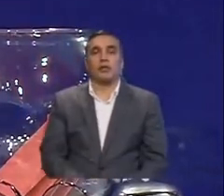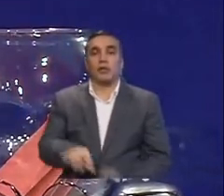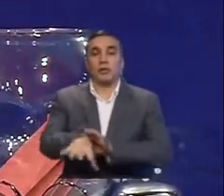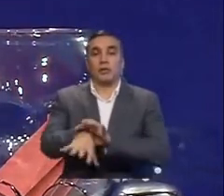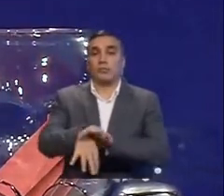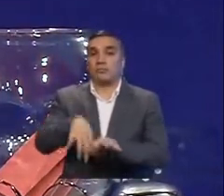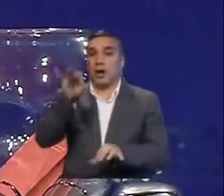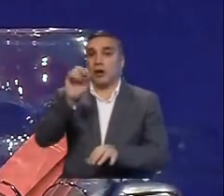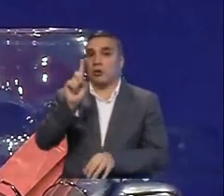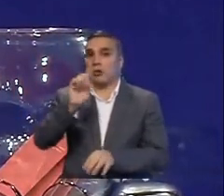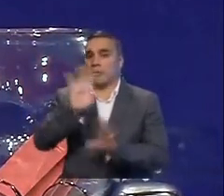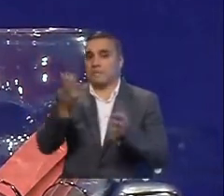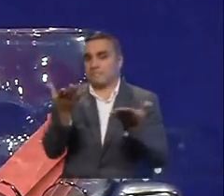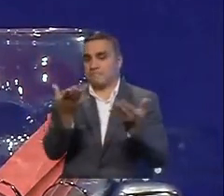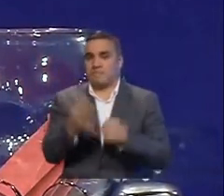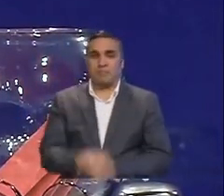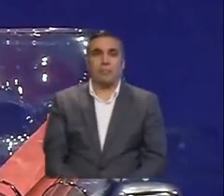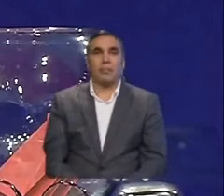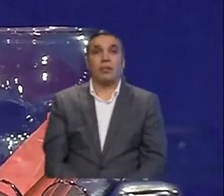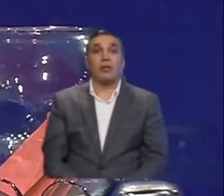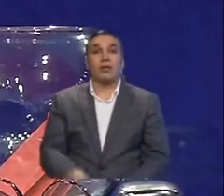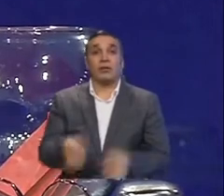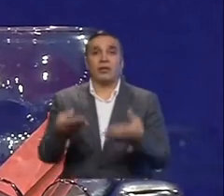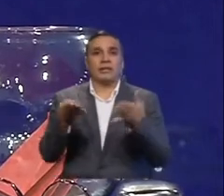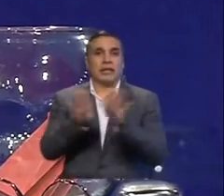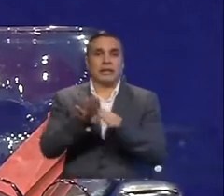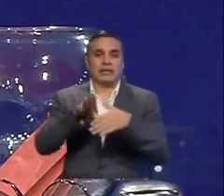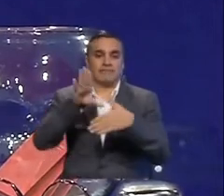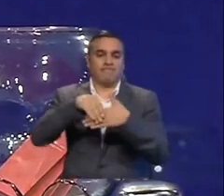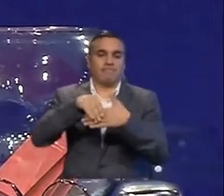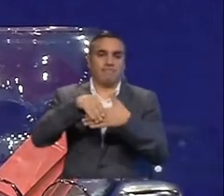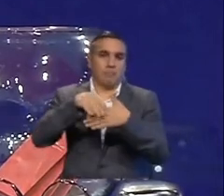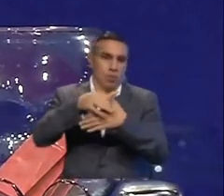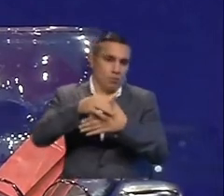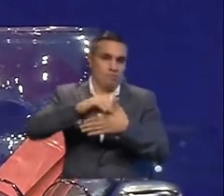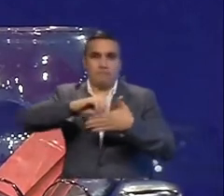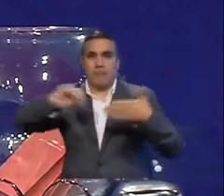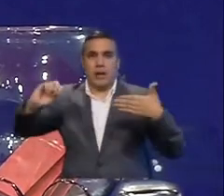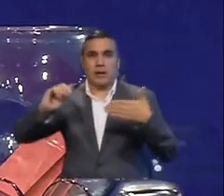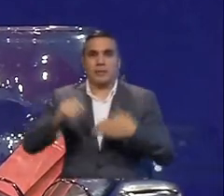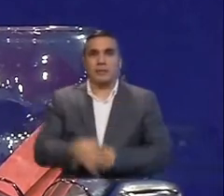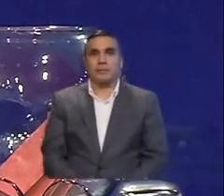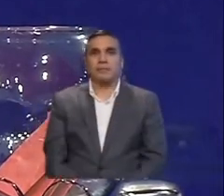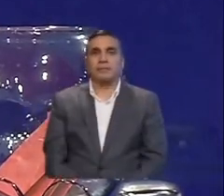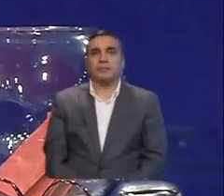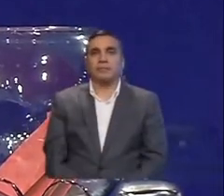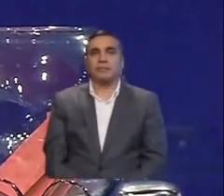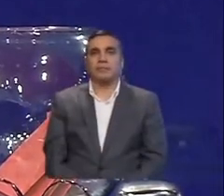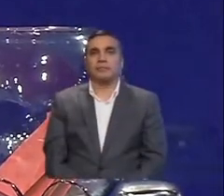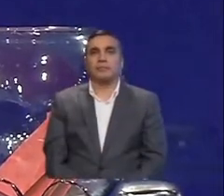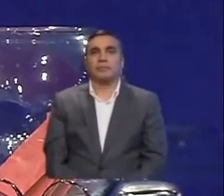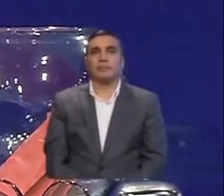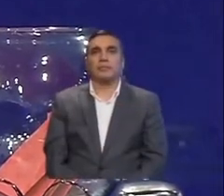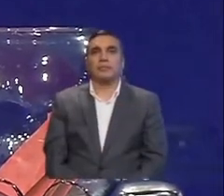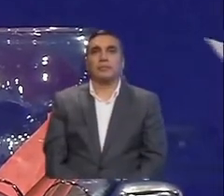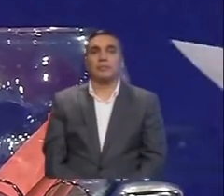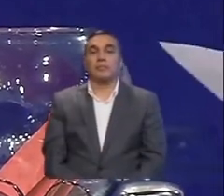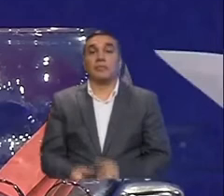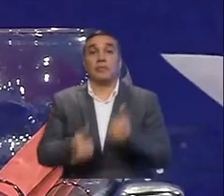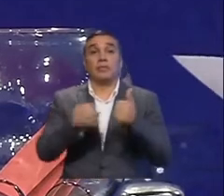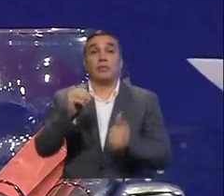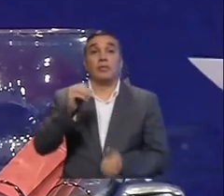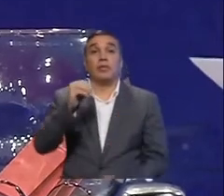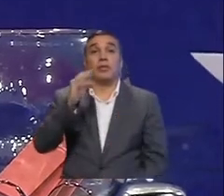esta. En los sobres cerrados, que ya lo hemos explicado en este proceso. Candidato